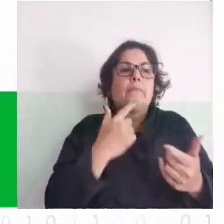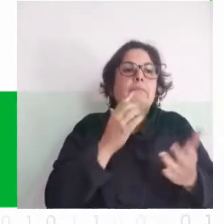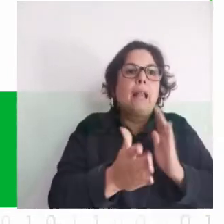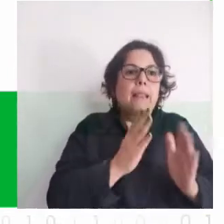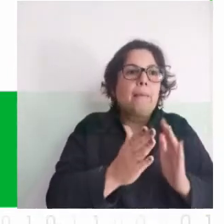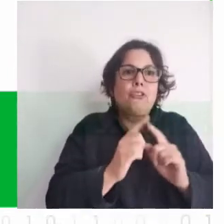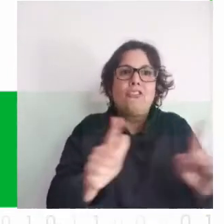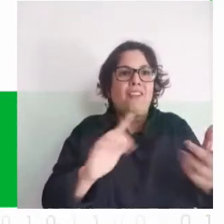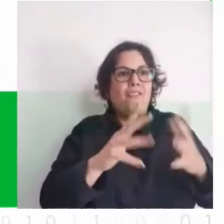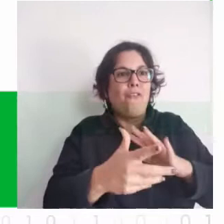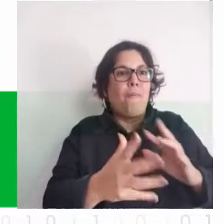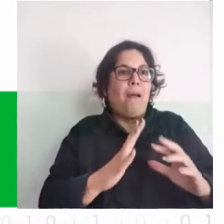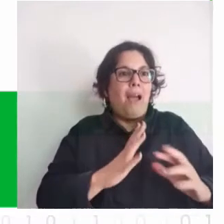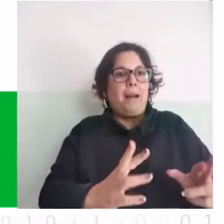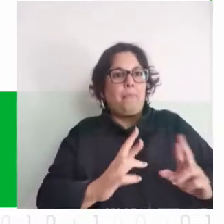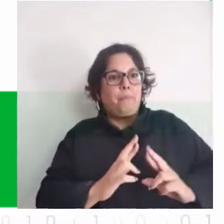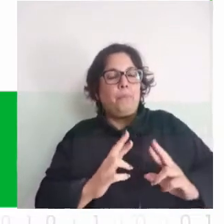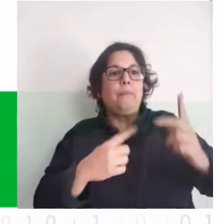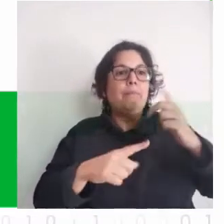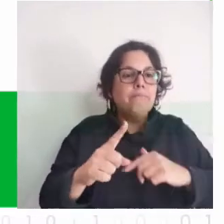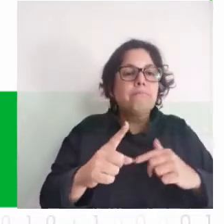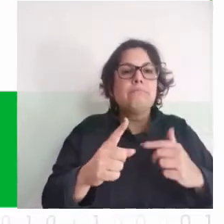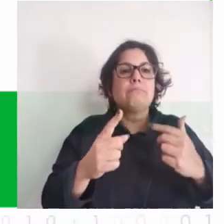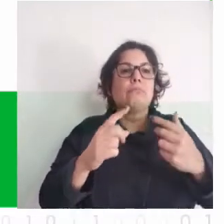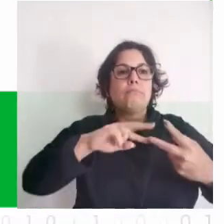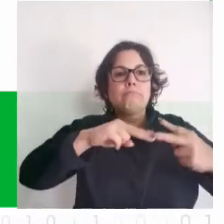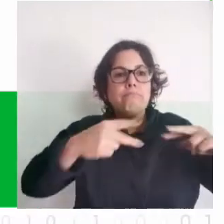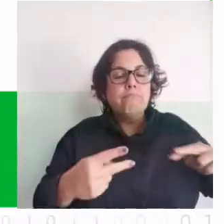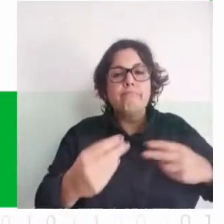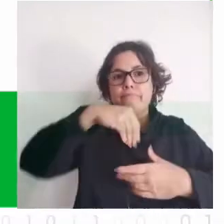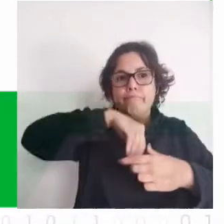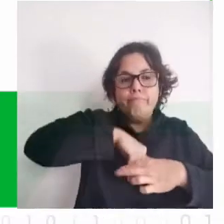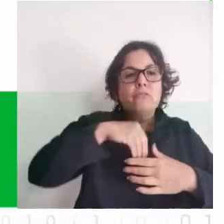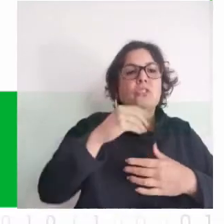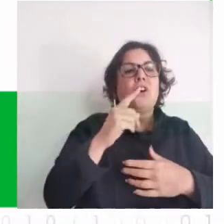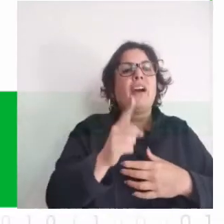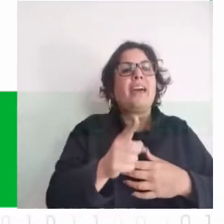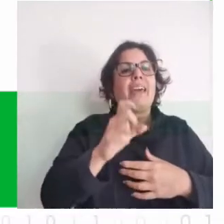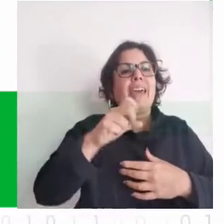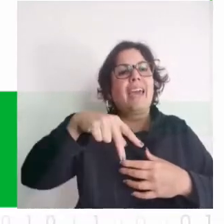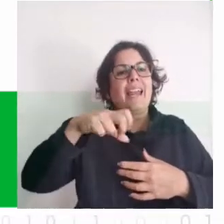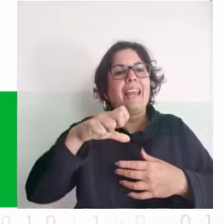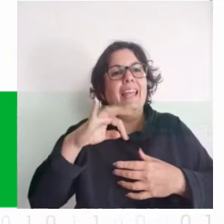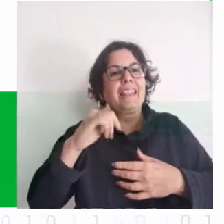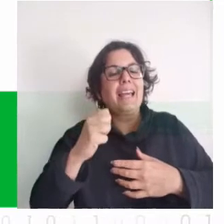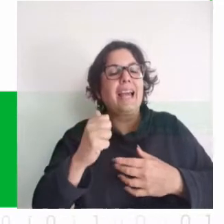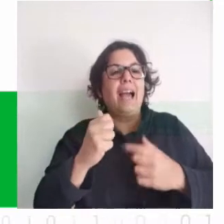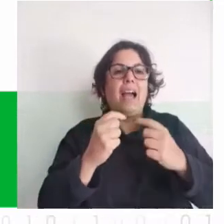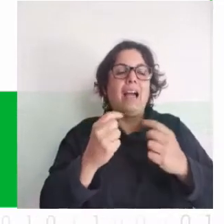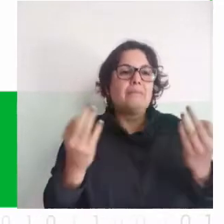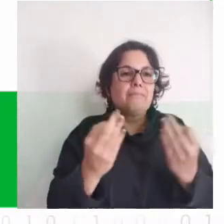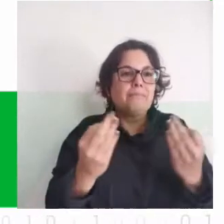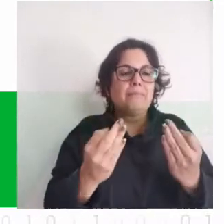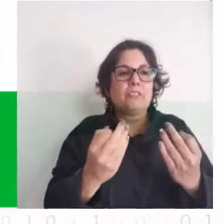manera diferente. Lo que pasa es que la composición genética de cada persona es un poco diferente y muchas veces